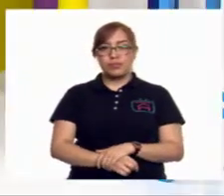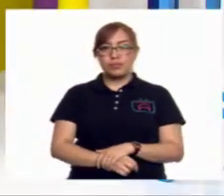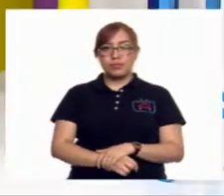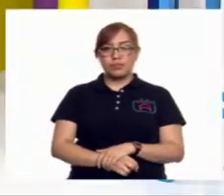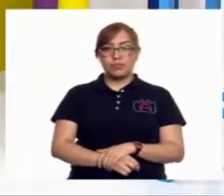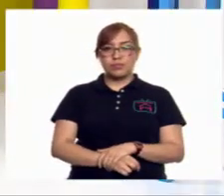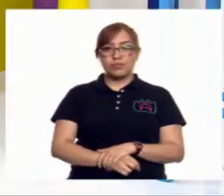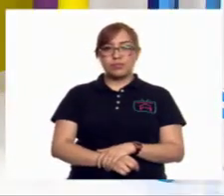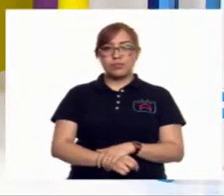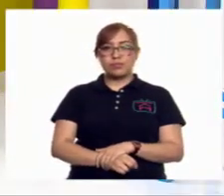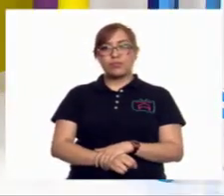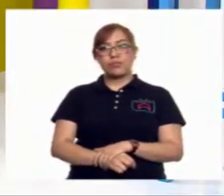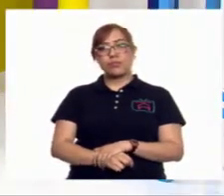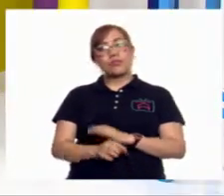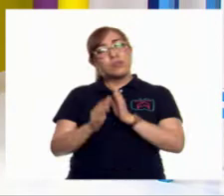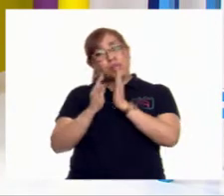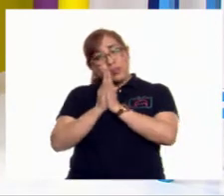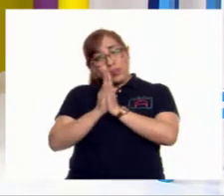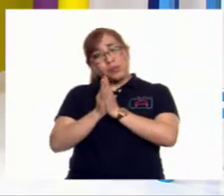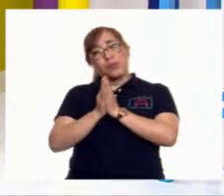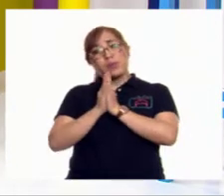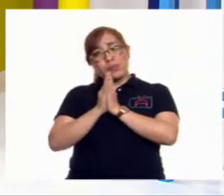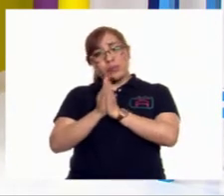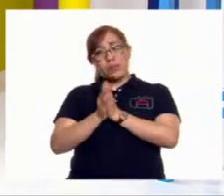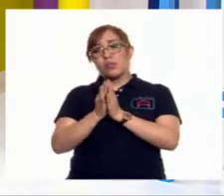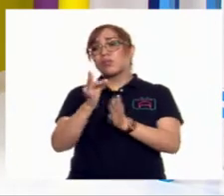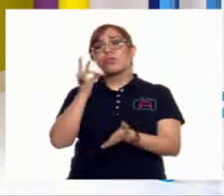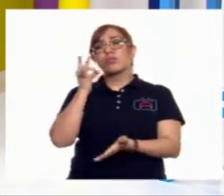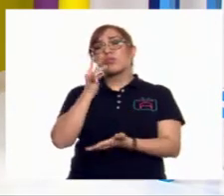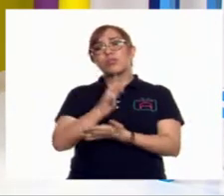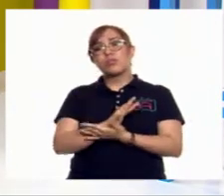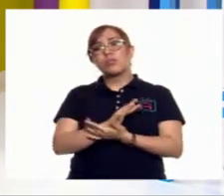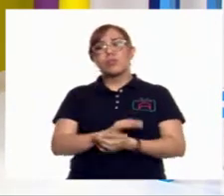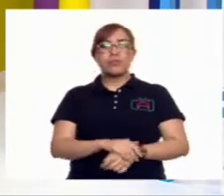Ándale, por favor. Nada más van a ser